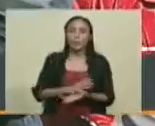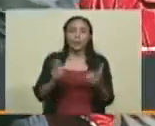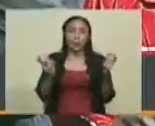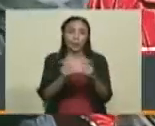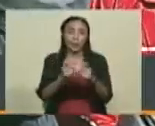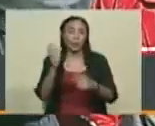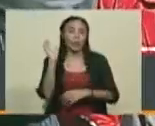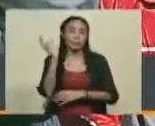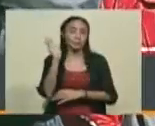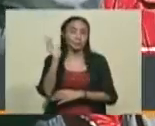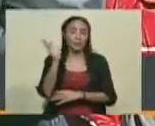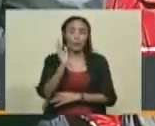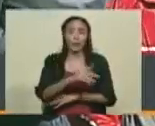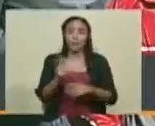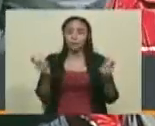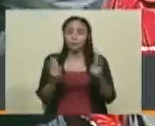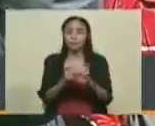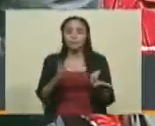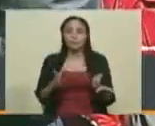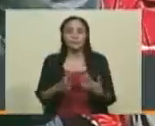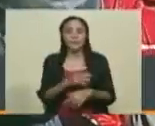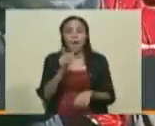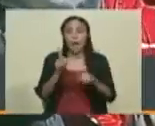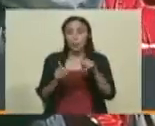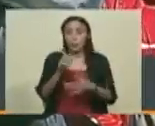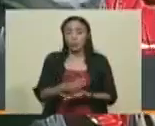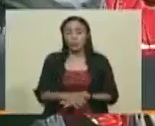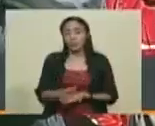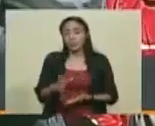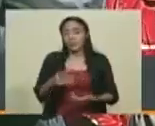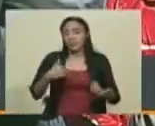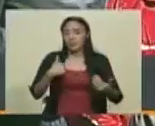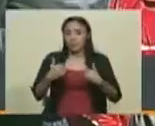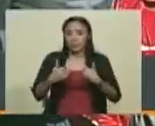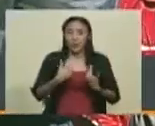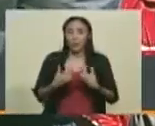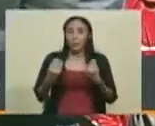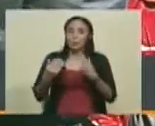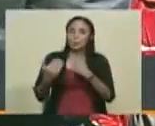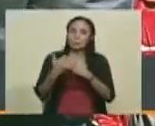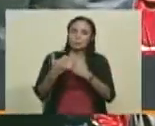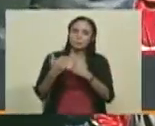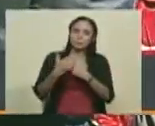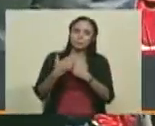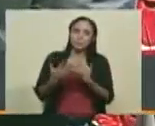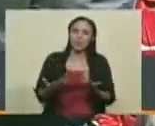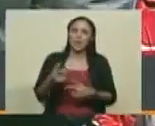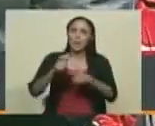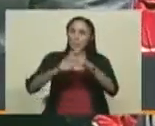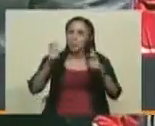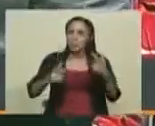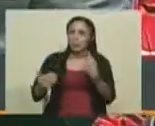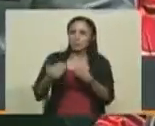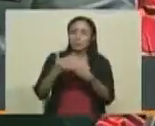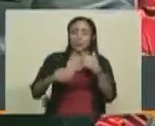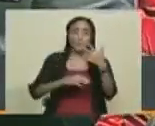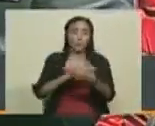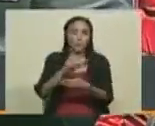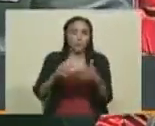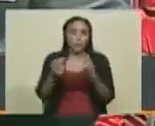trabajo. Trabajadores que han sufrido los embates y las agresiones directas por parte de una guerra